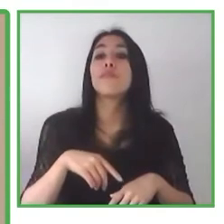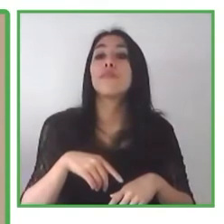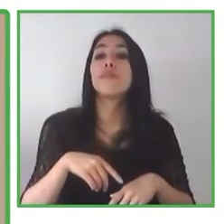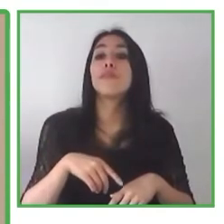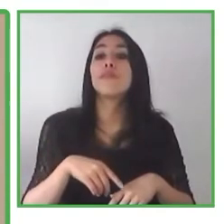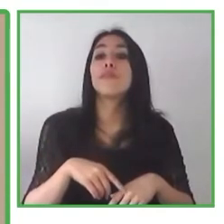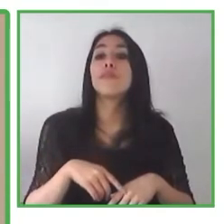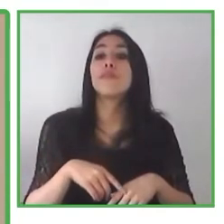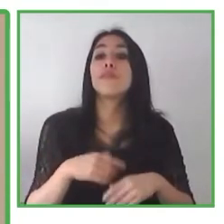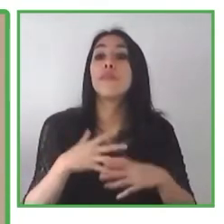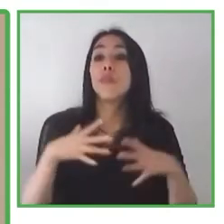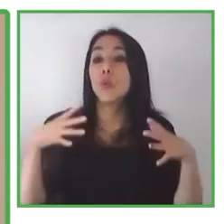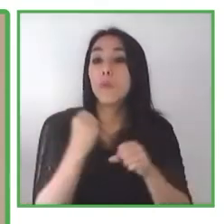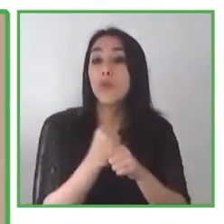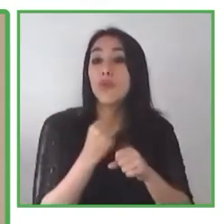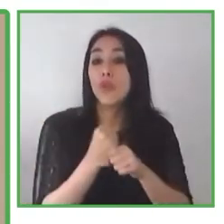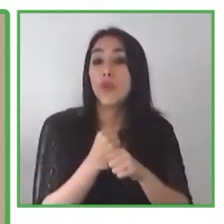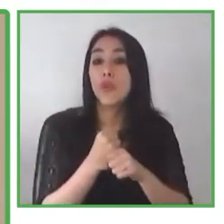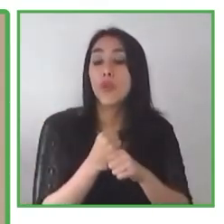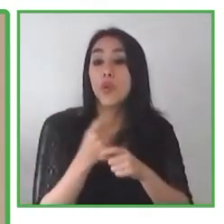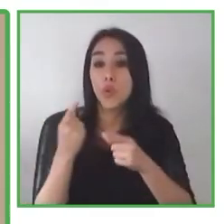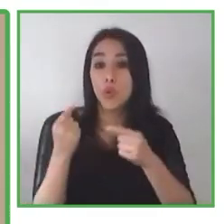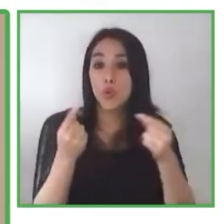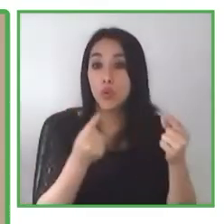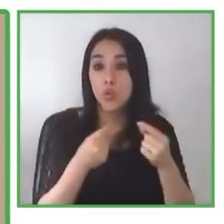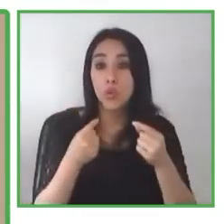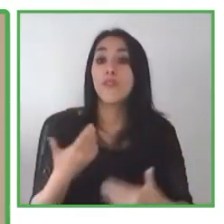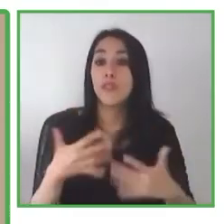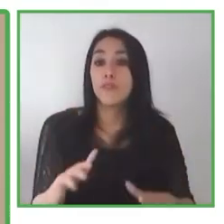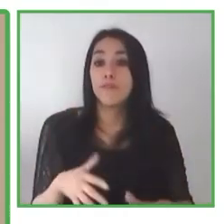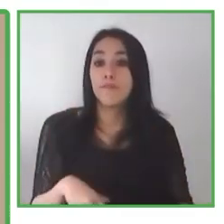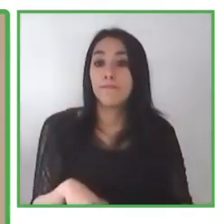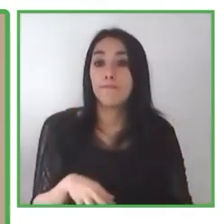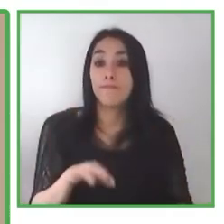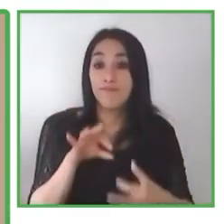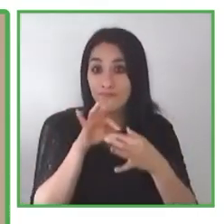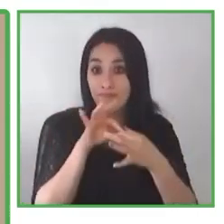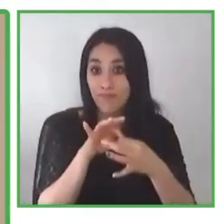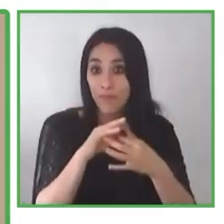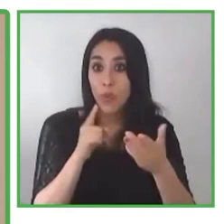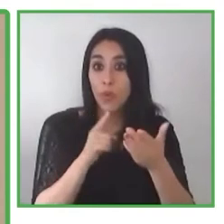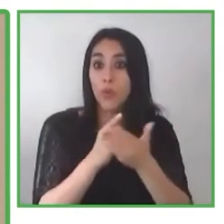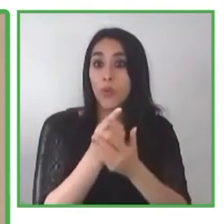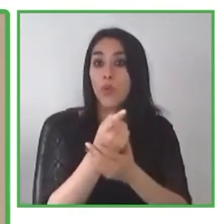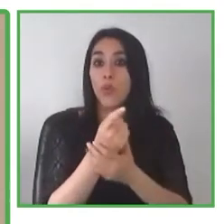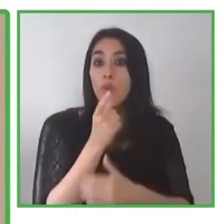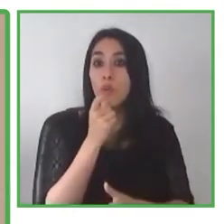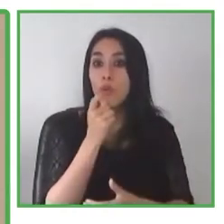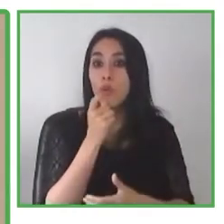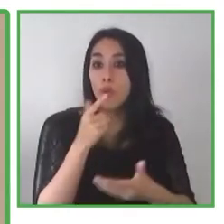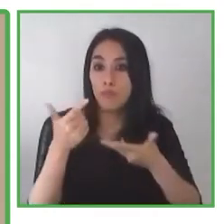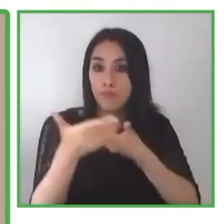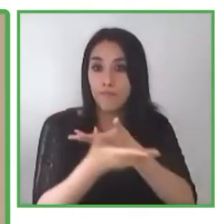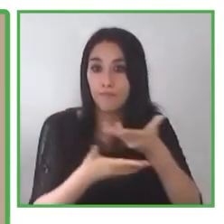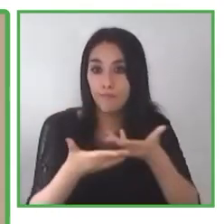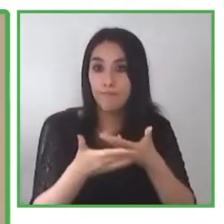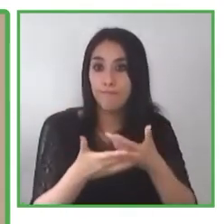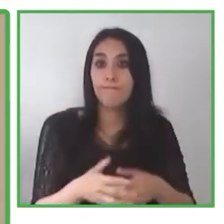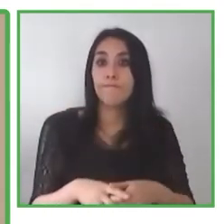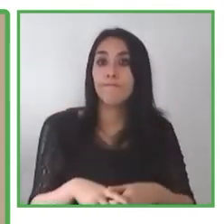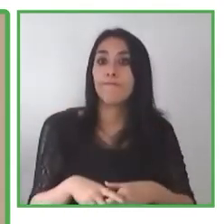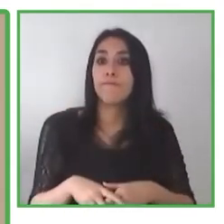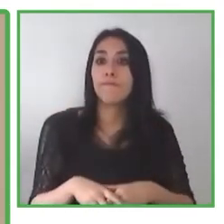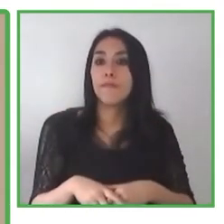ha creado sinergias y la oportunidad de tener cooperación sur-sur y de la misma manera oportunidades para aún